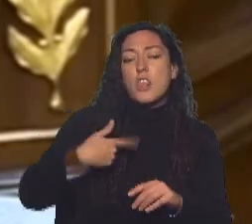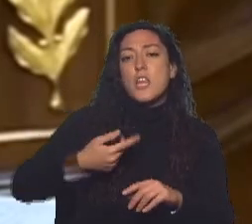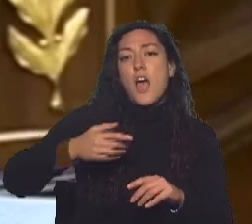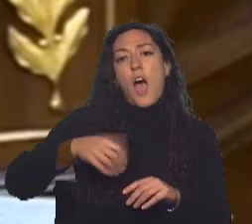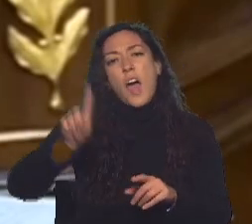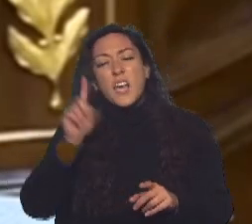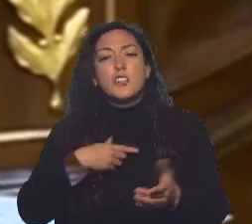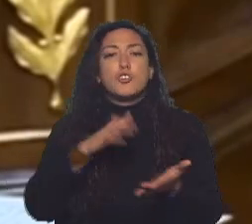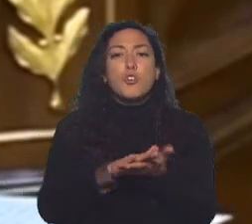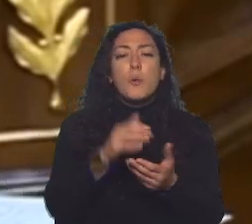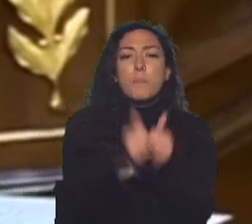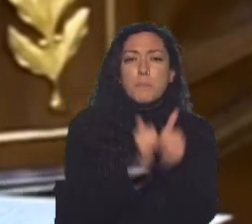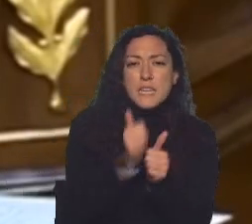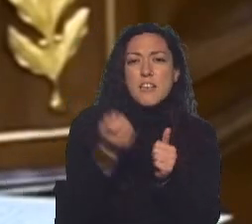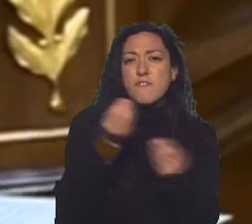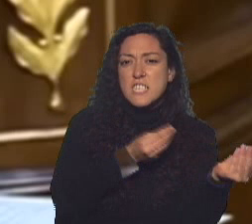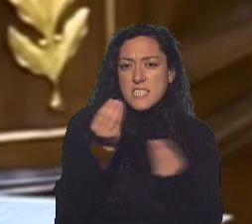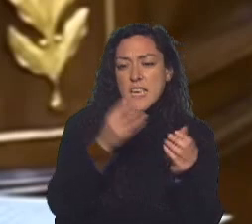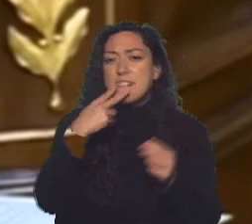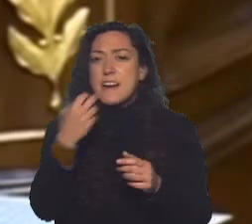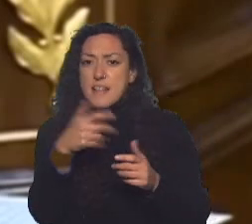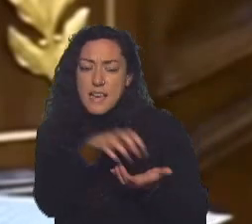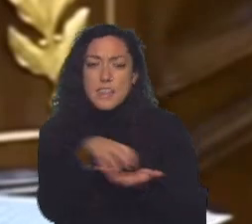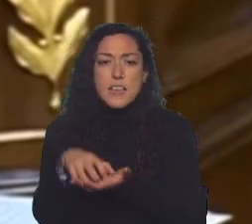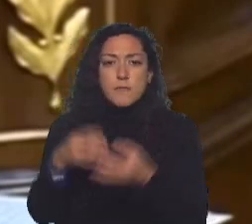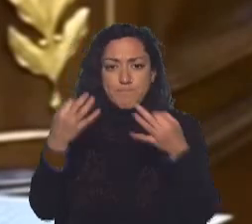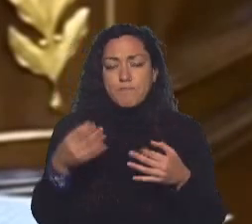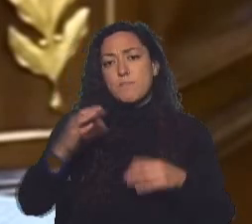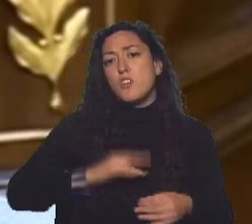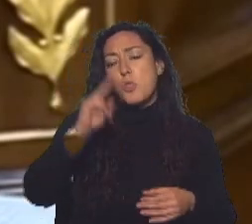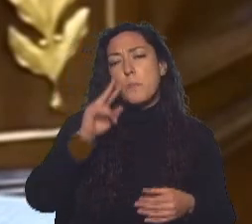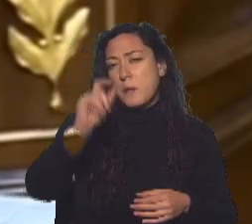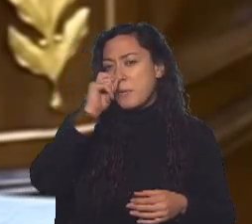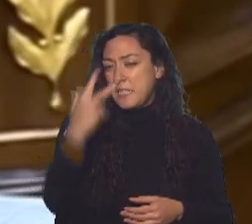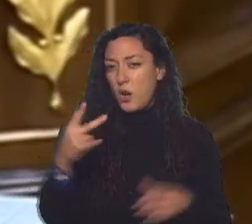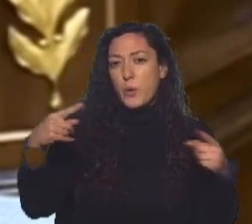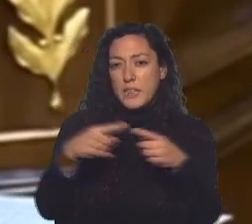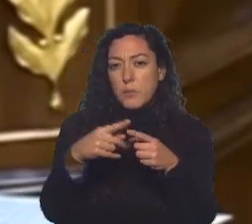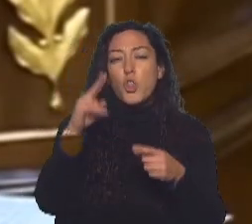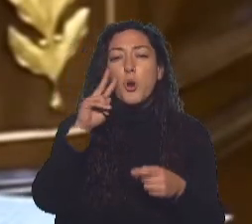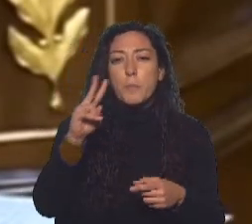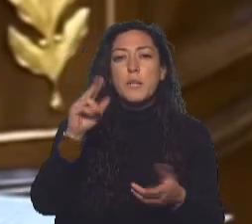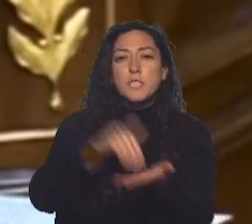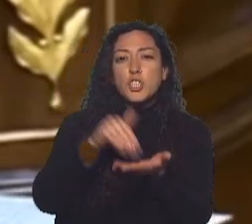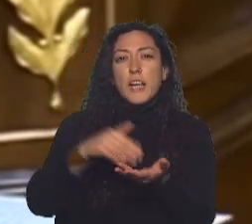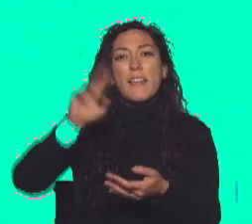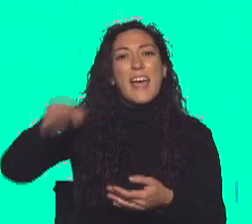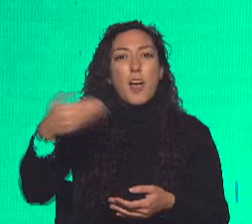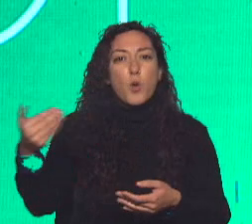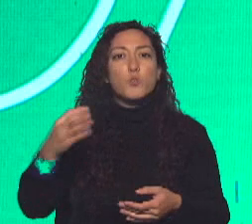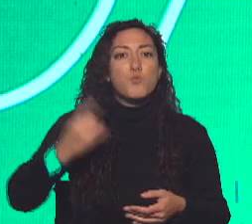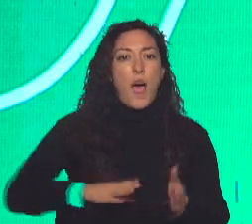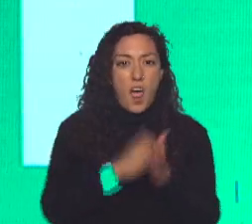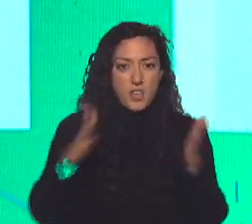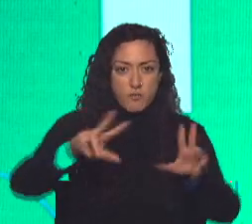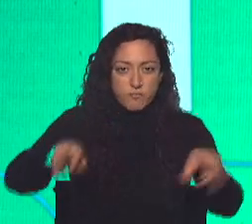y energéticas. Entrará en vigor durante 2023 y busca recaudar 2.000 millones de euros al año.